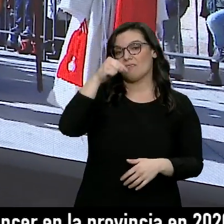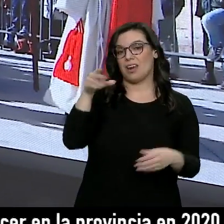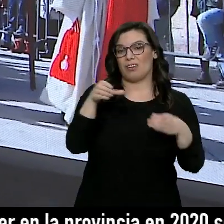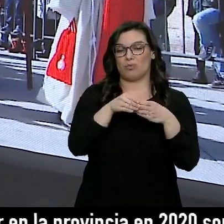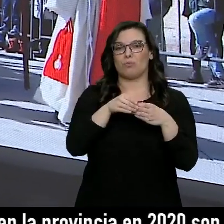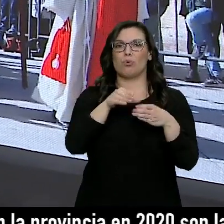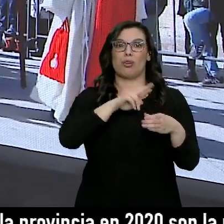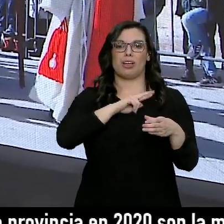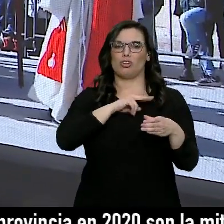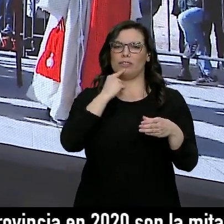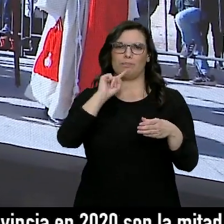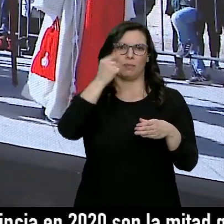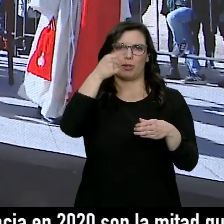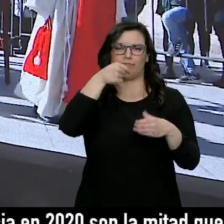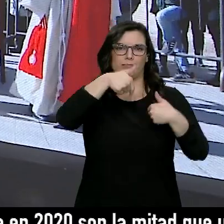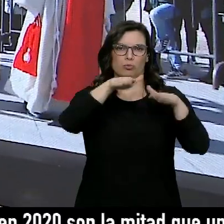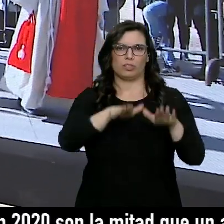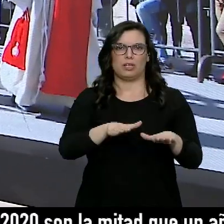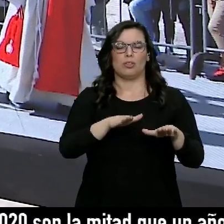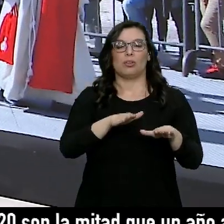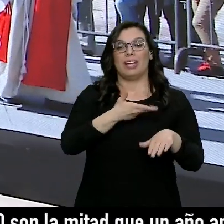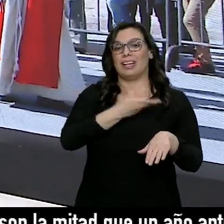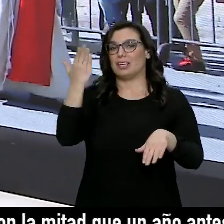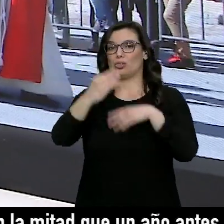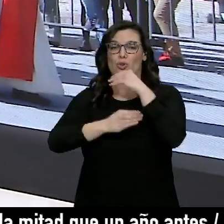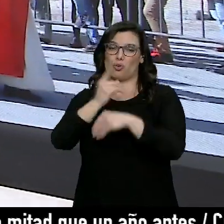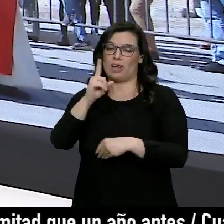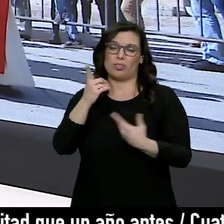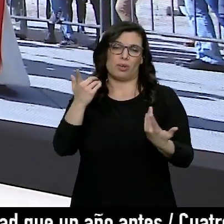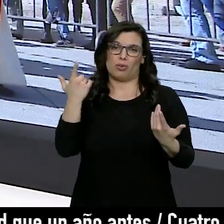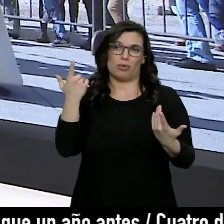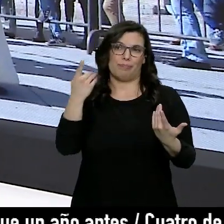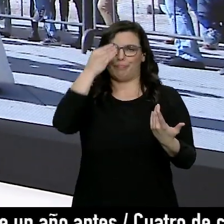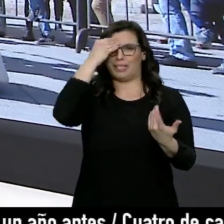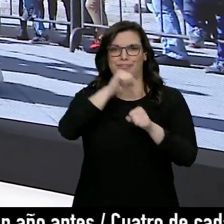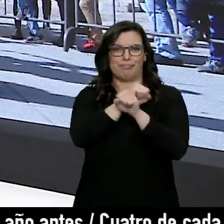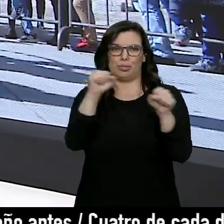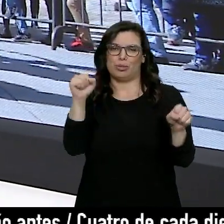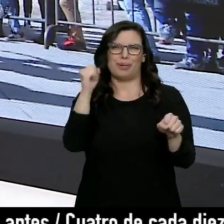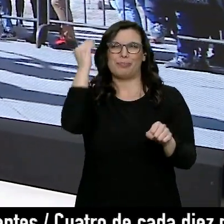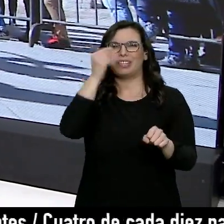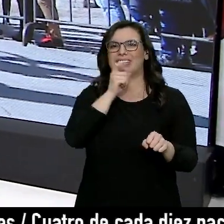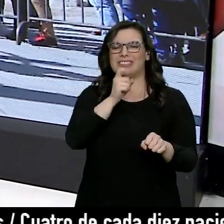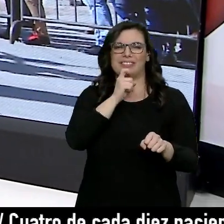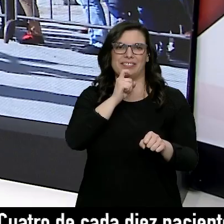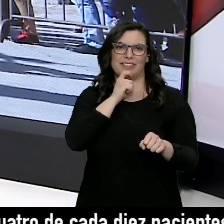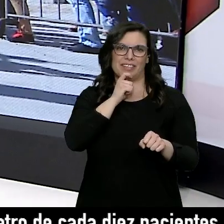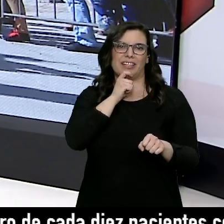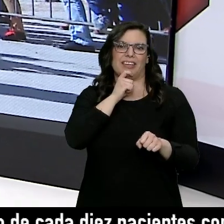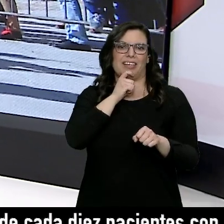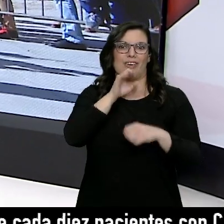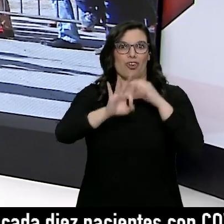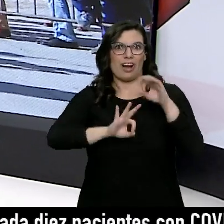no habrá procesiones. El resto aún no lo ha hecho, pero prácticamente ya lo descartan. Consideran muy difícil que pueda